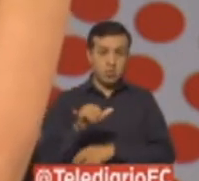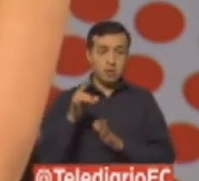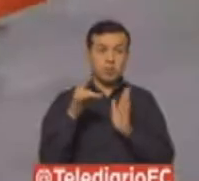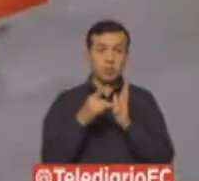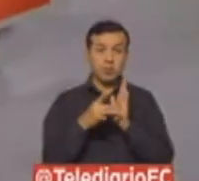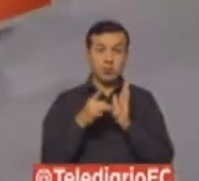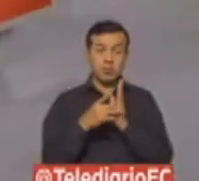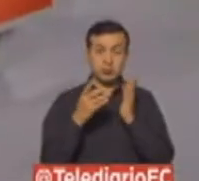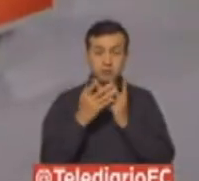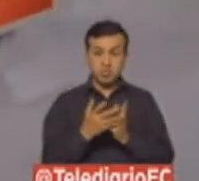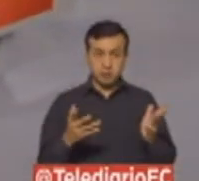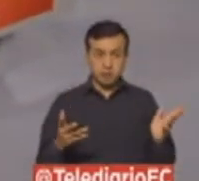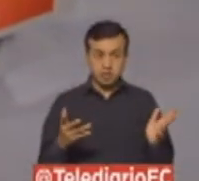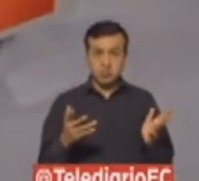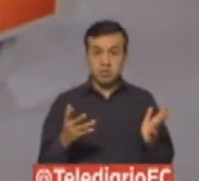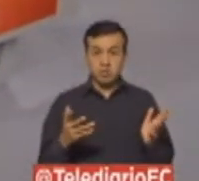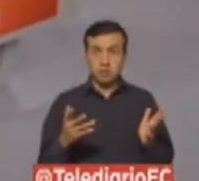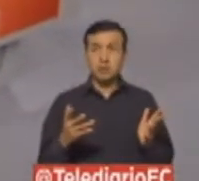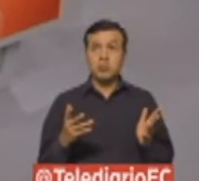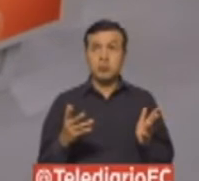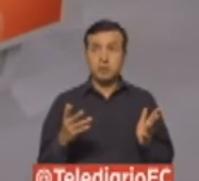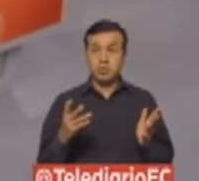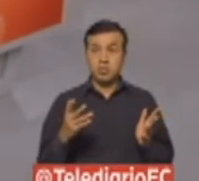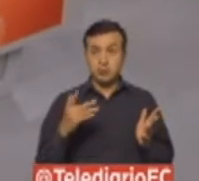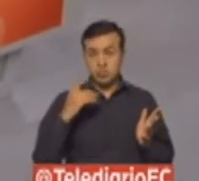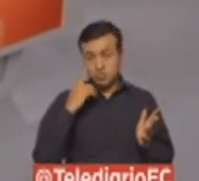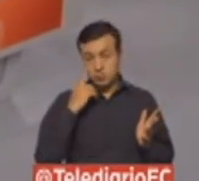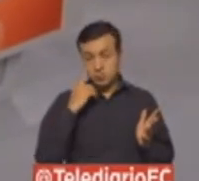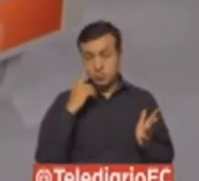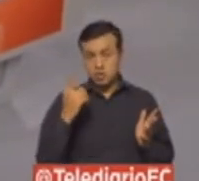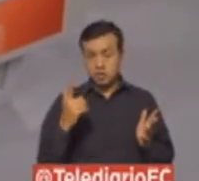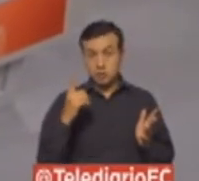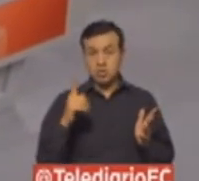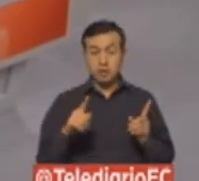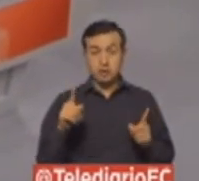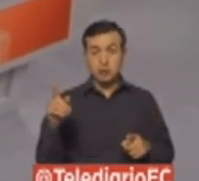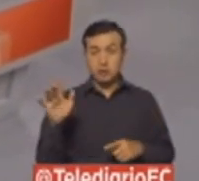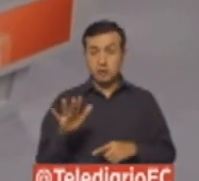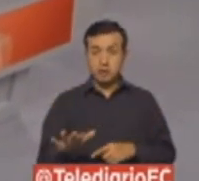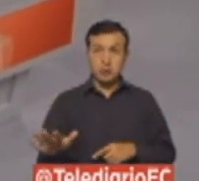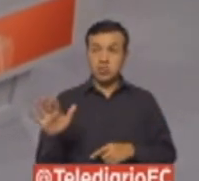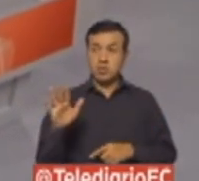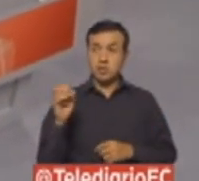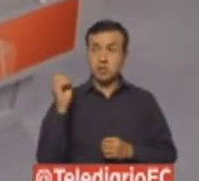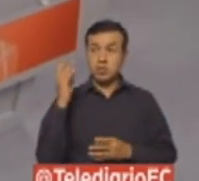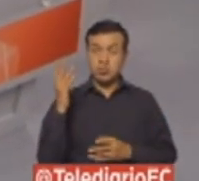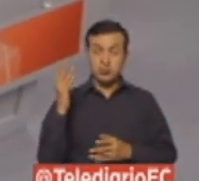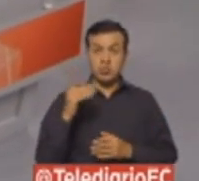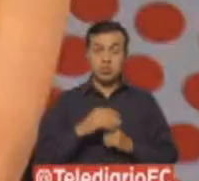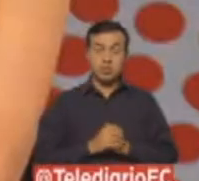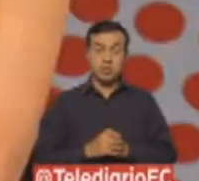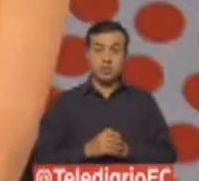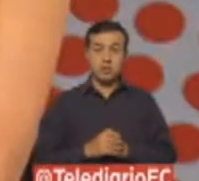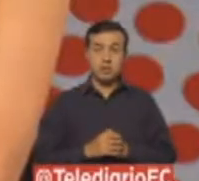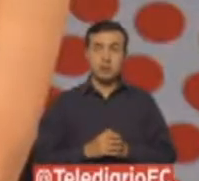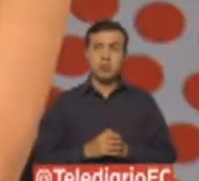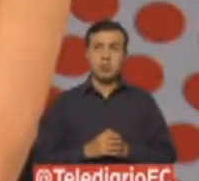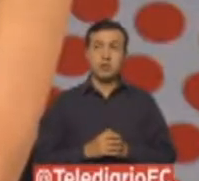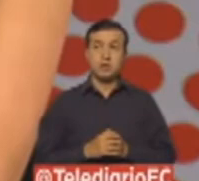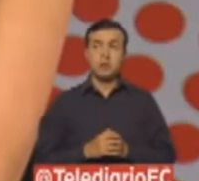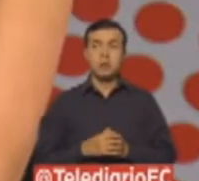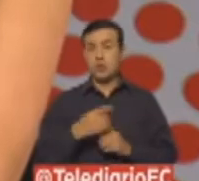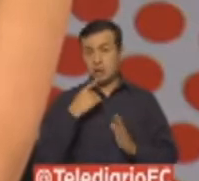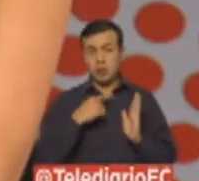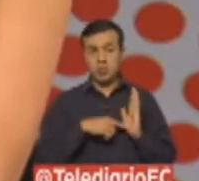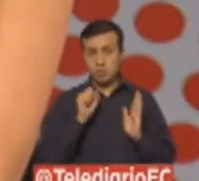de plásticos de un solo uso aunque sea redundante a veces la expresión este